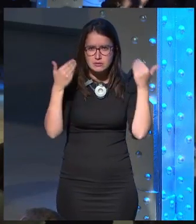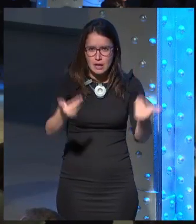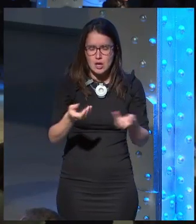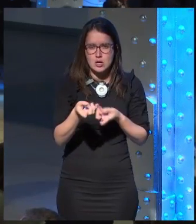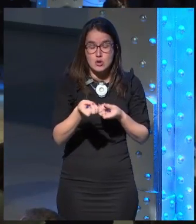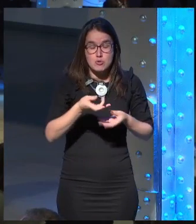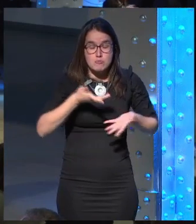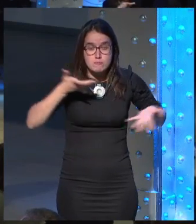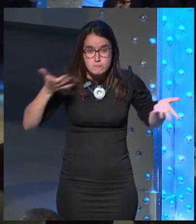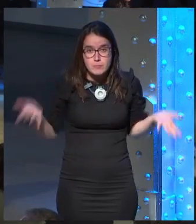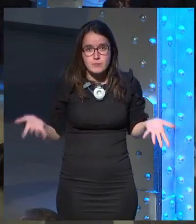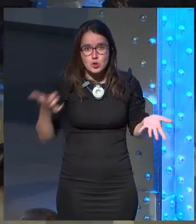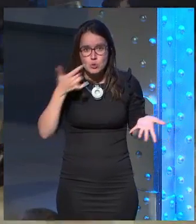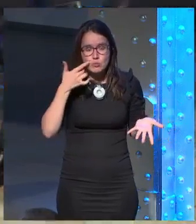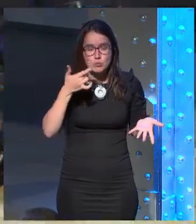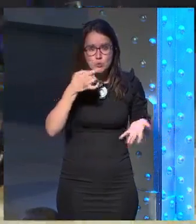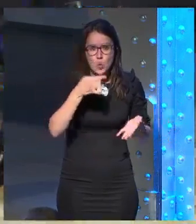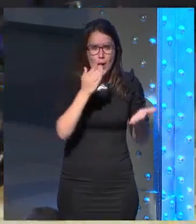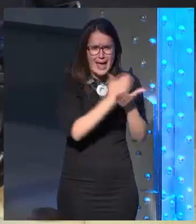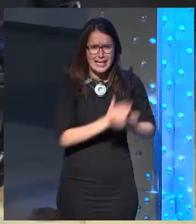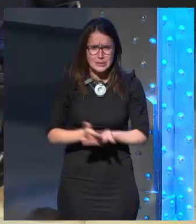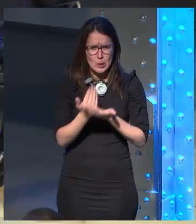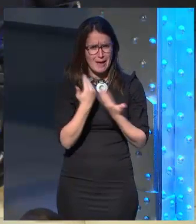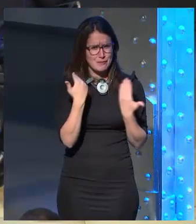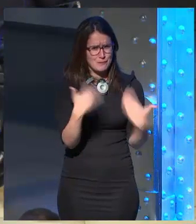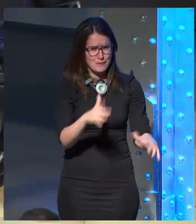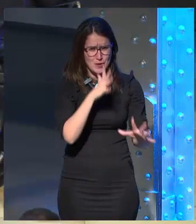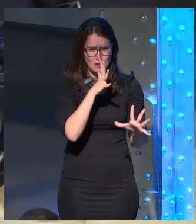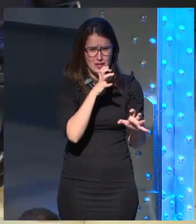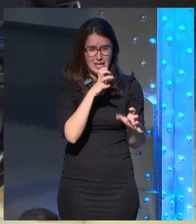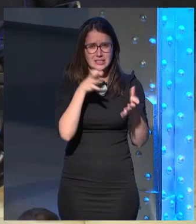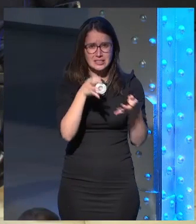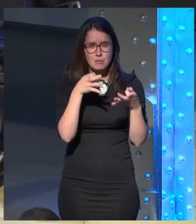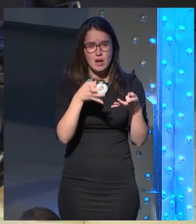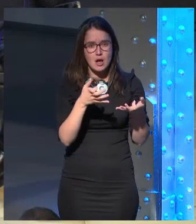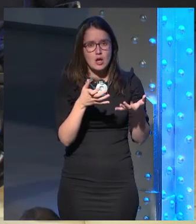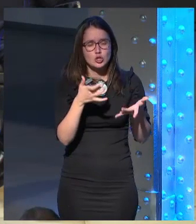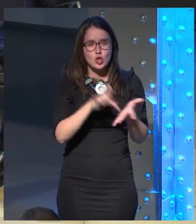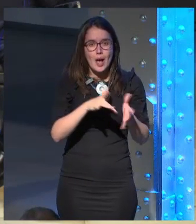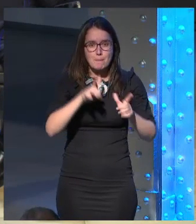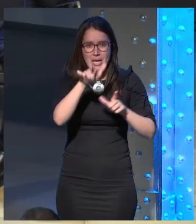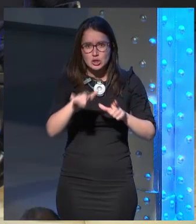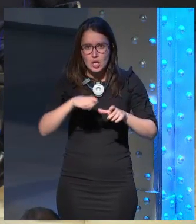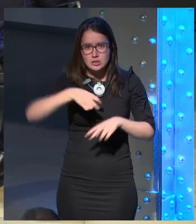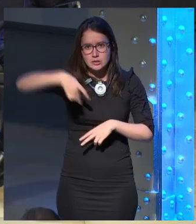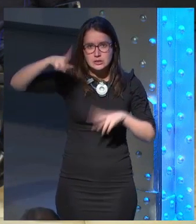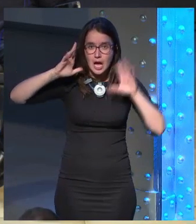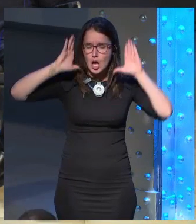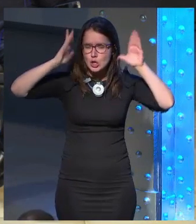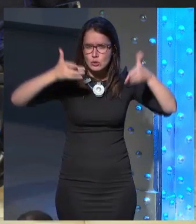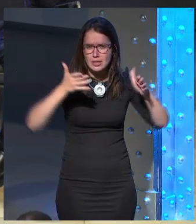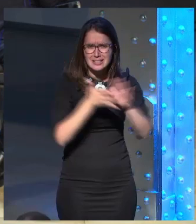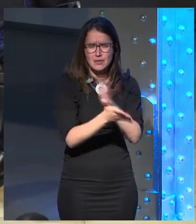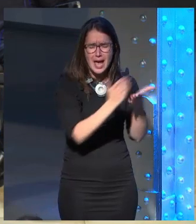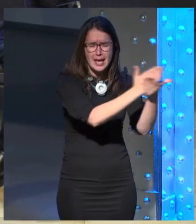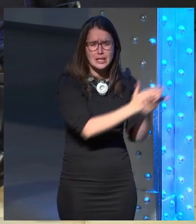me lo puedo creer, pero usted era un mal estudiante y siempre hemos aprendido que los astronautas son el top de